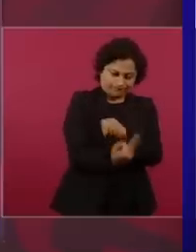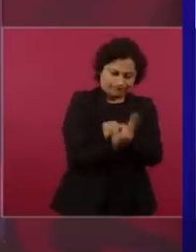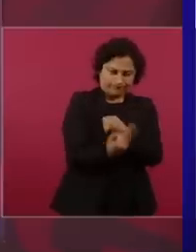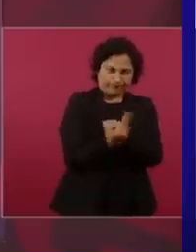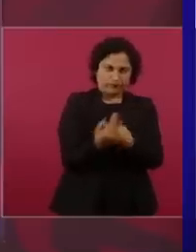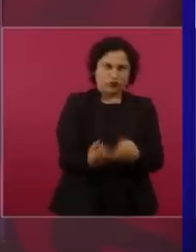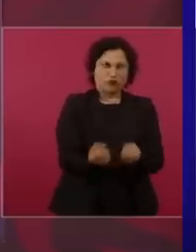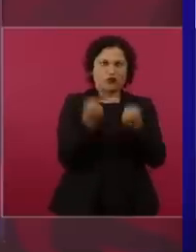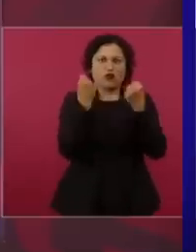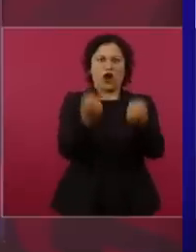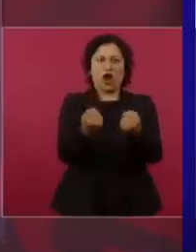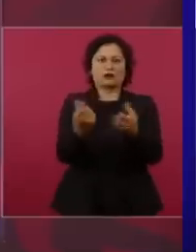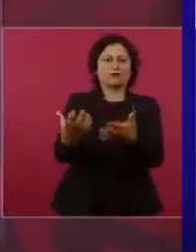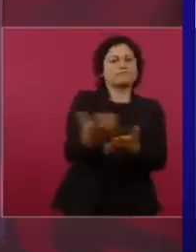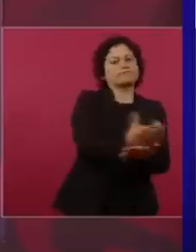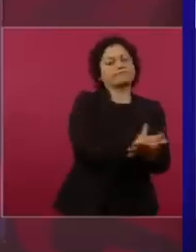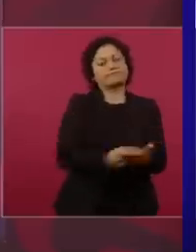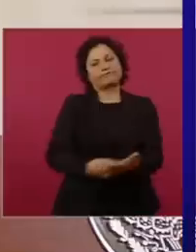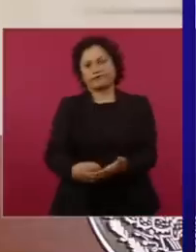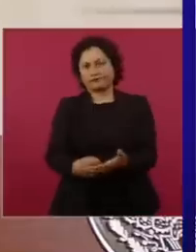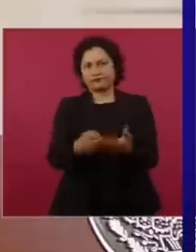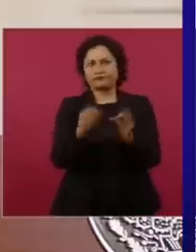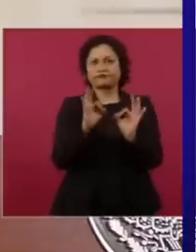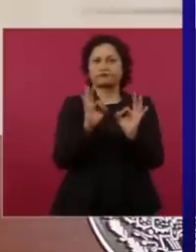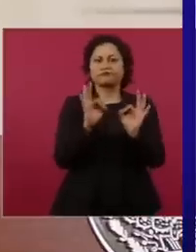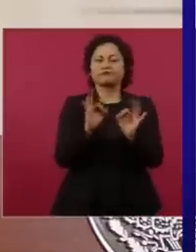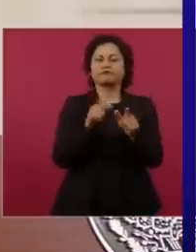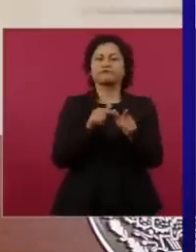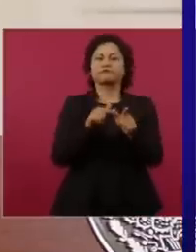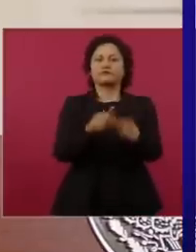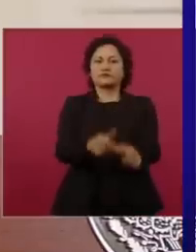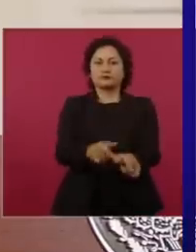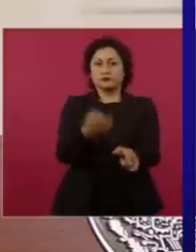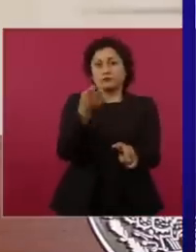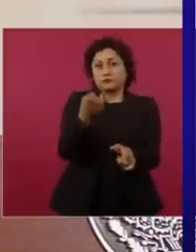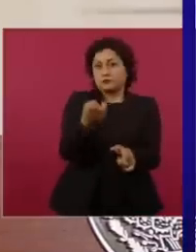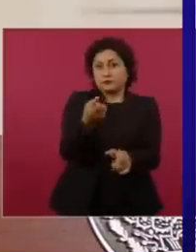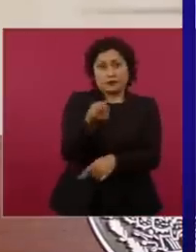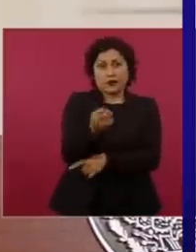Es lo único que puede permitir